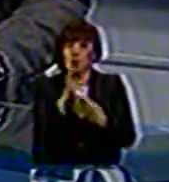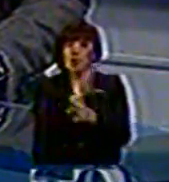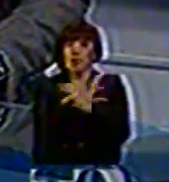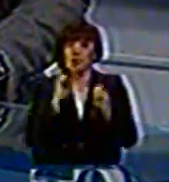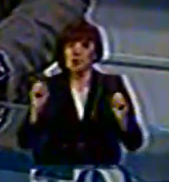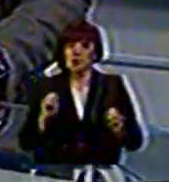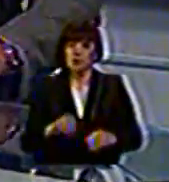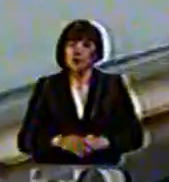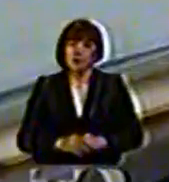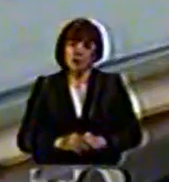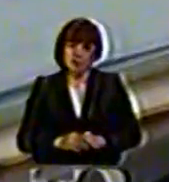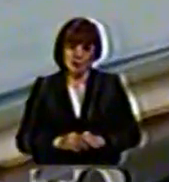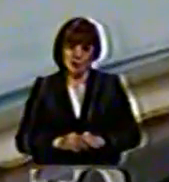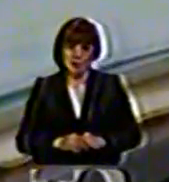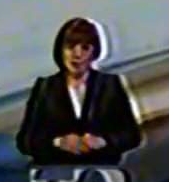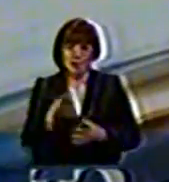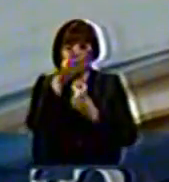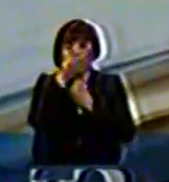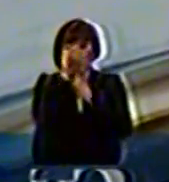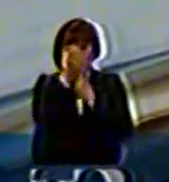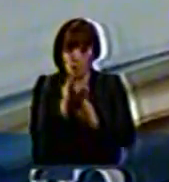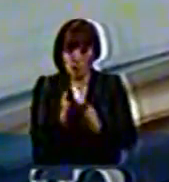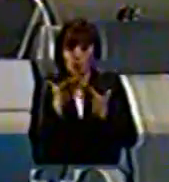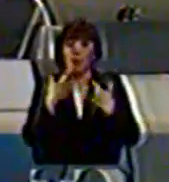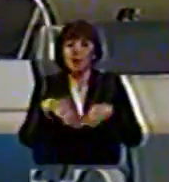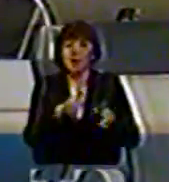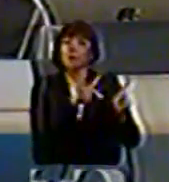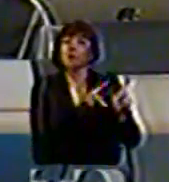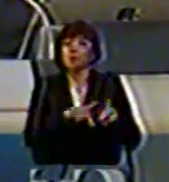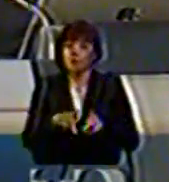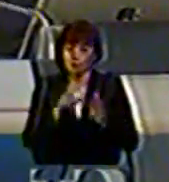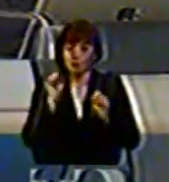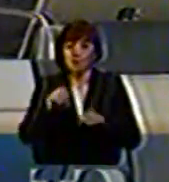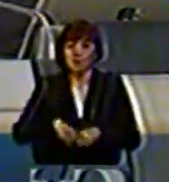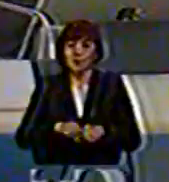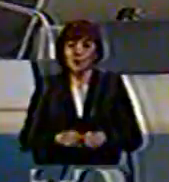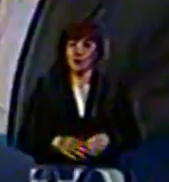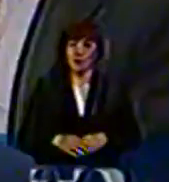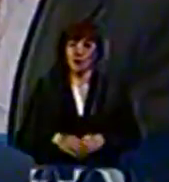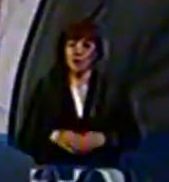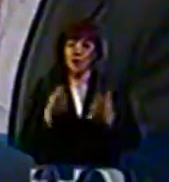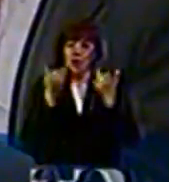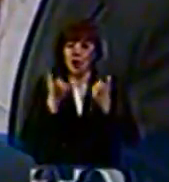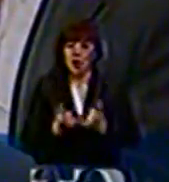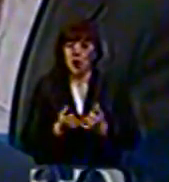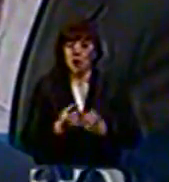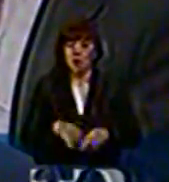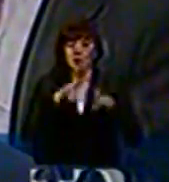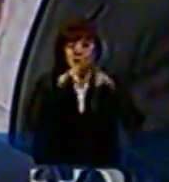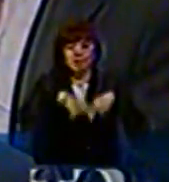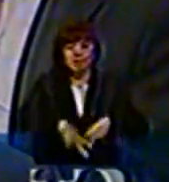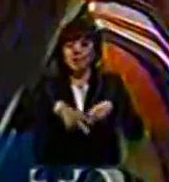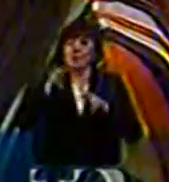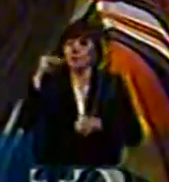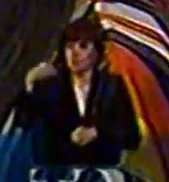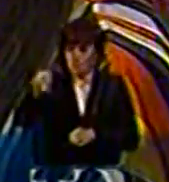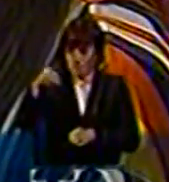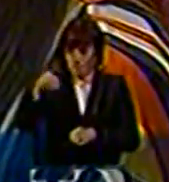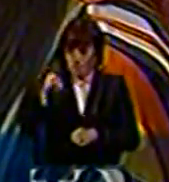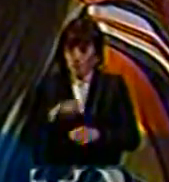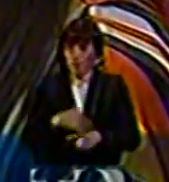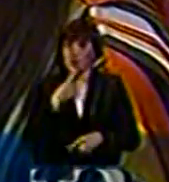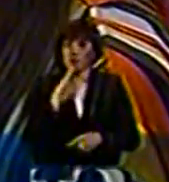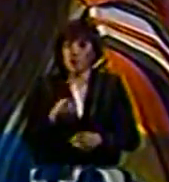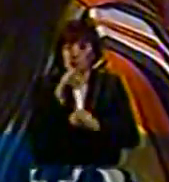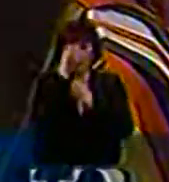Justicia. El informe preliminar está listo y la comisión del caso Gabela lo analizará este miércoles. Dicen que es un informe